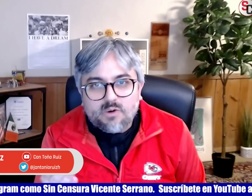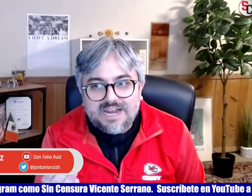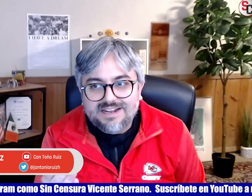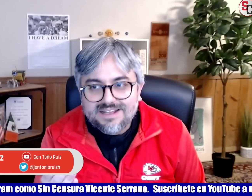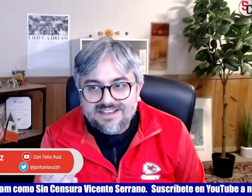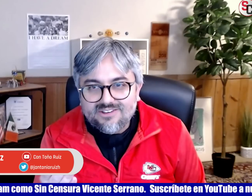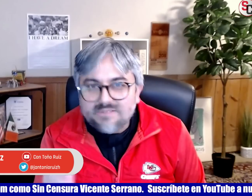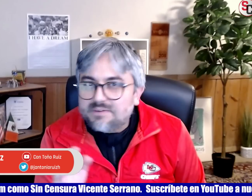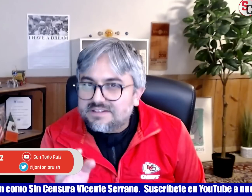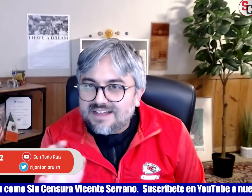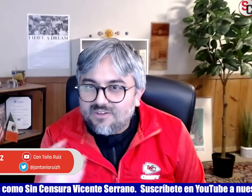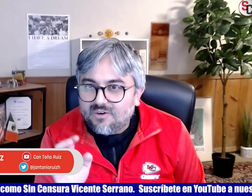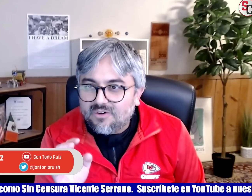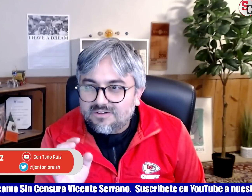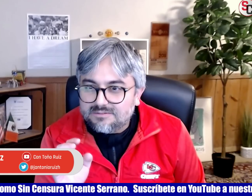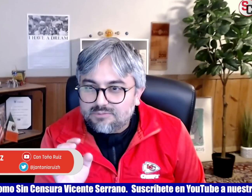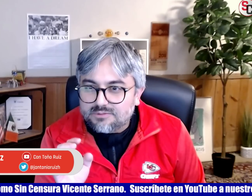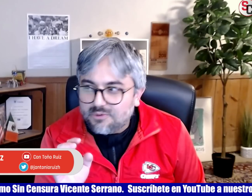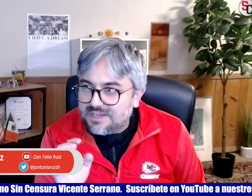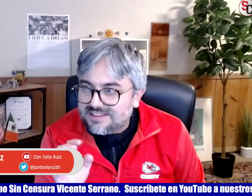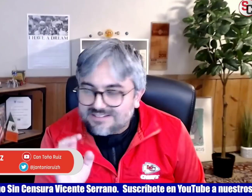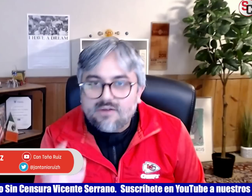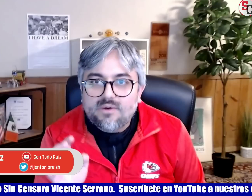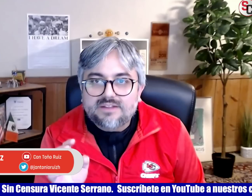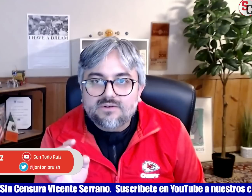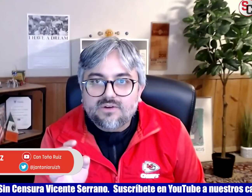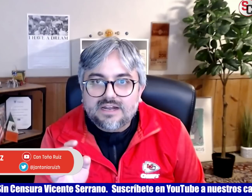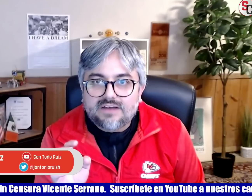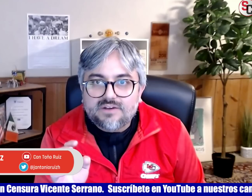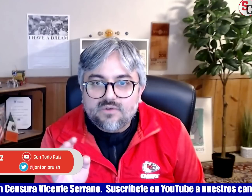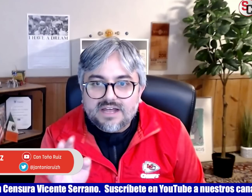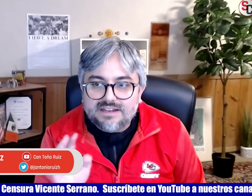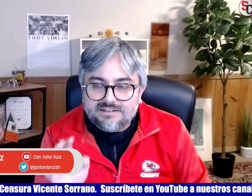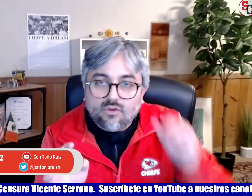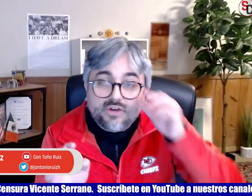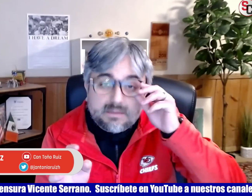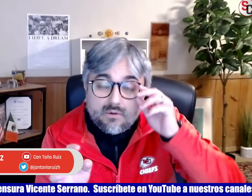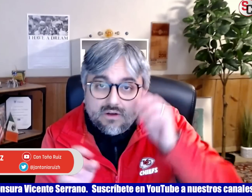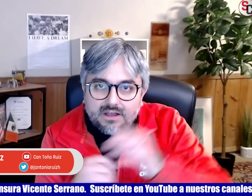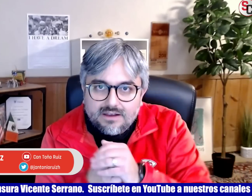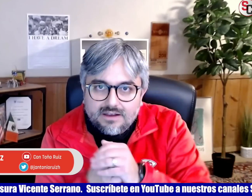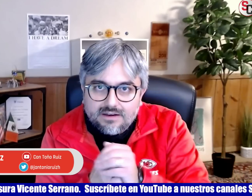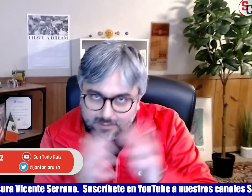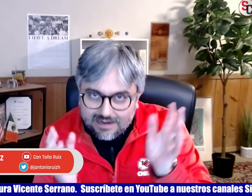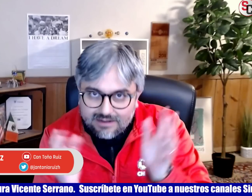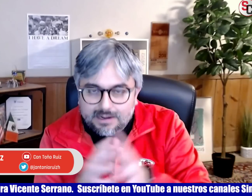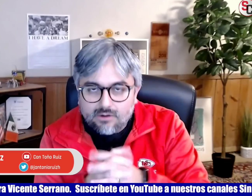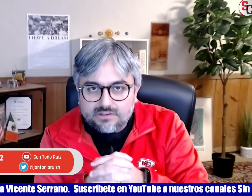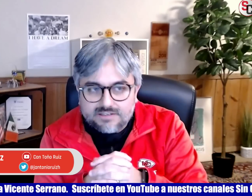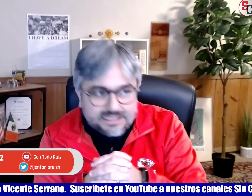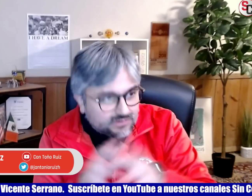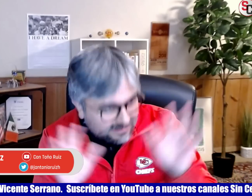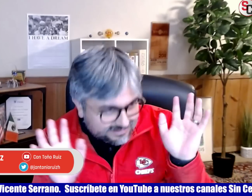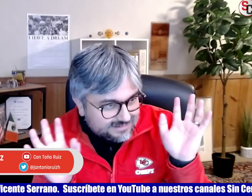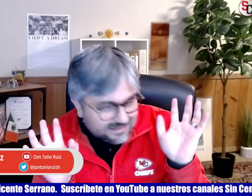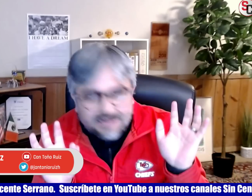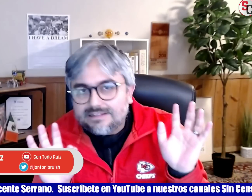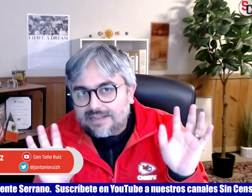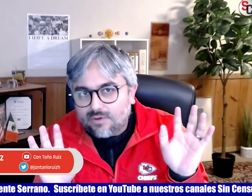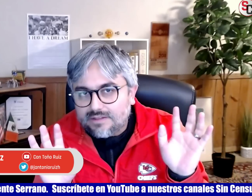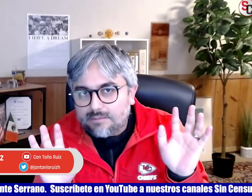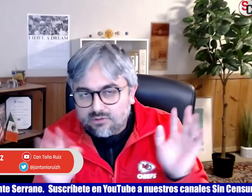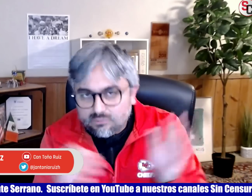es inmoral. Y yo siempre he estado pues muy en desacuerdo con la figura del seudónimo, ¿no? Para los escritos que